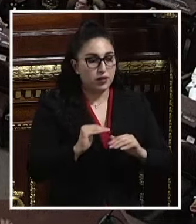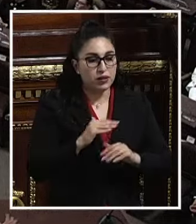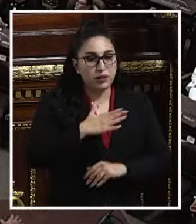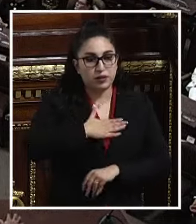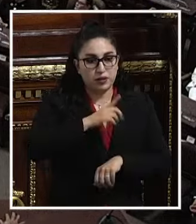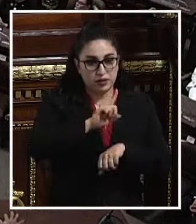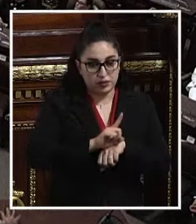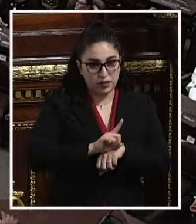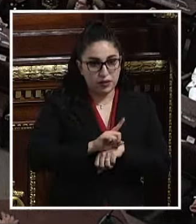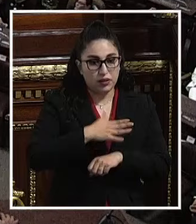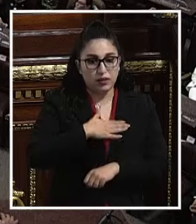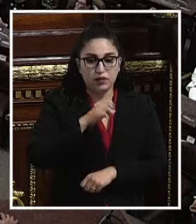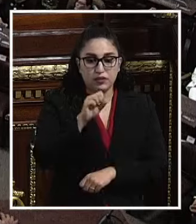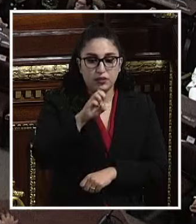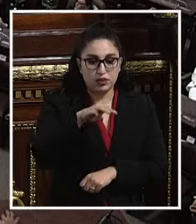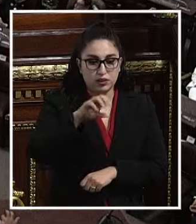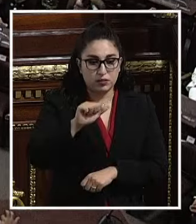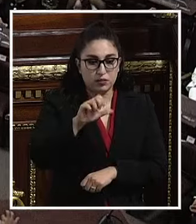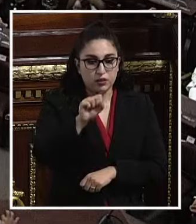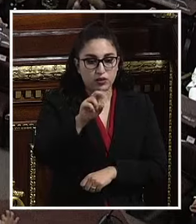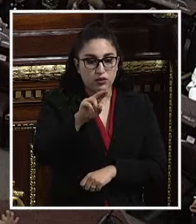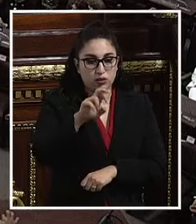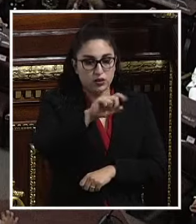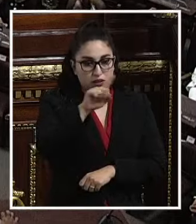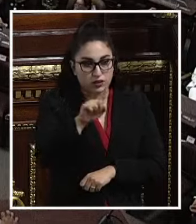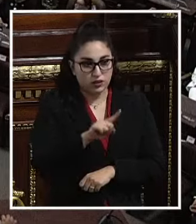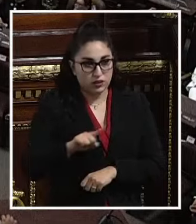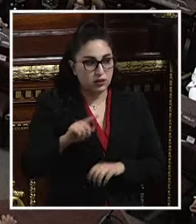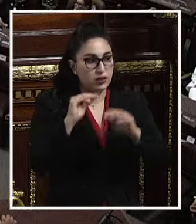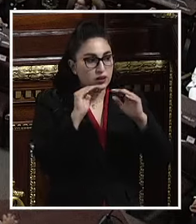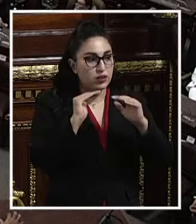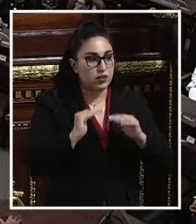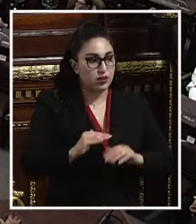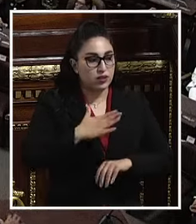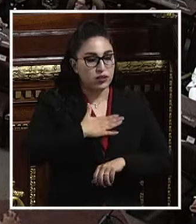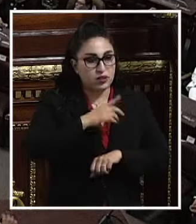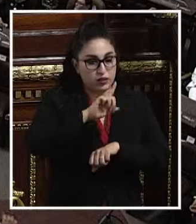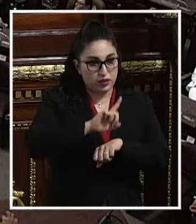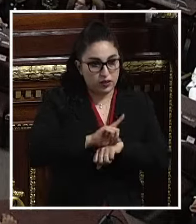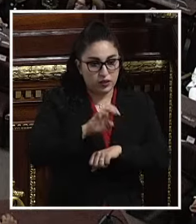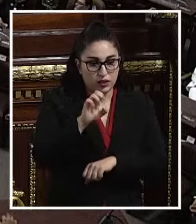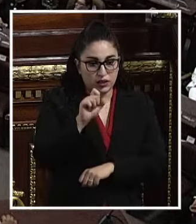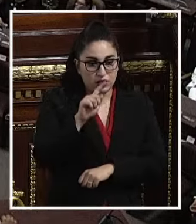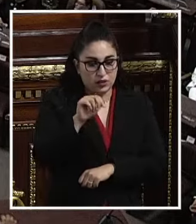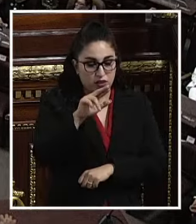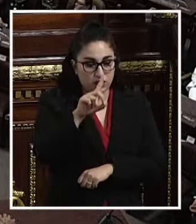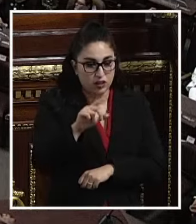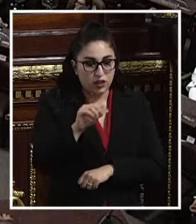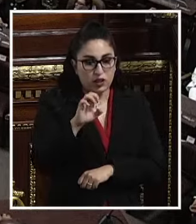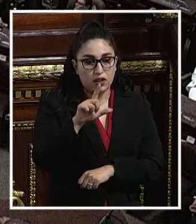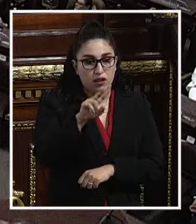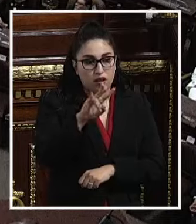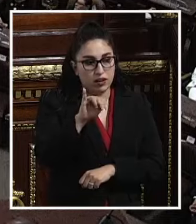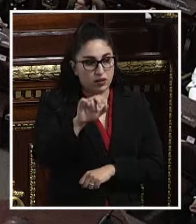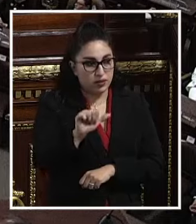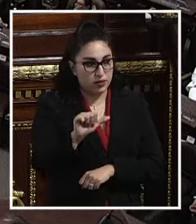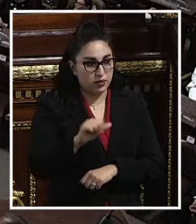Buenos días, Sesma Suárez Jesús. Muy buenos días, Estrada Barba Elvia Guadalupe.